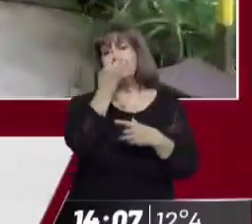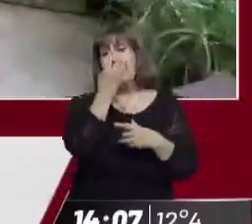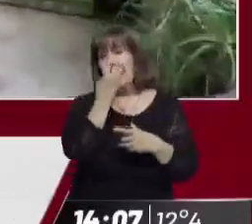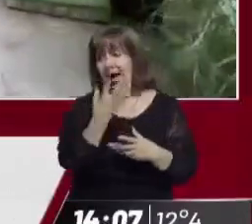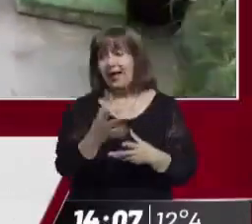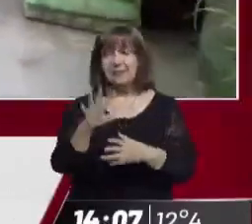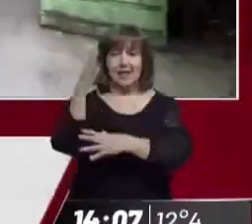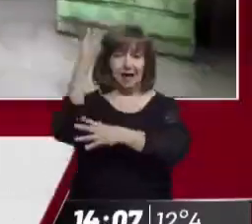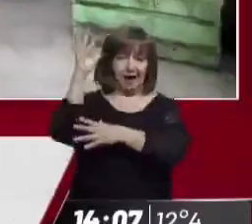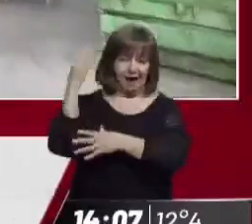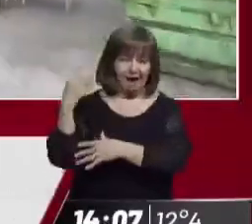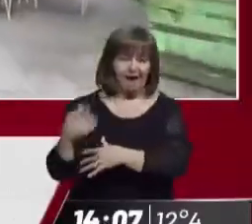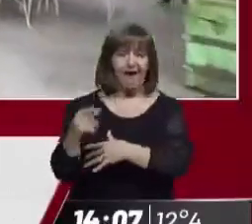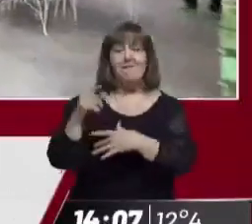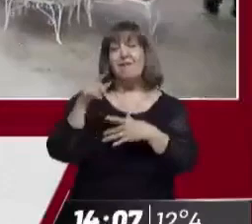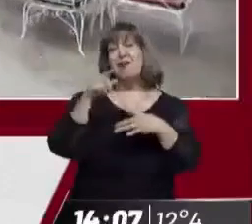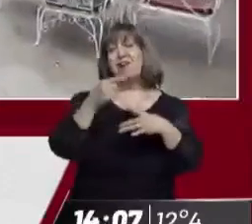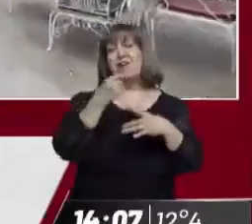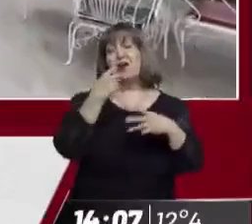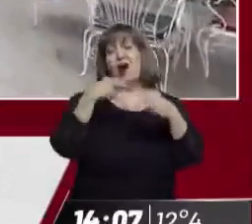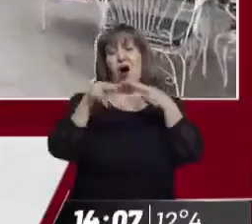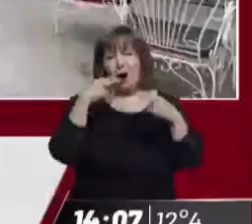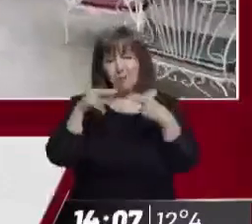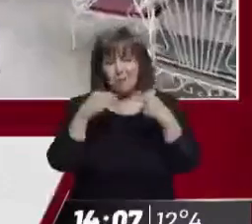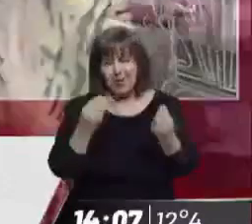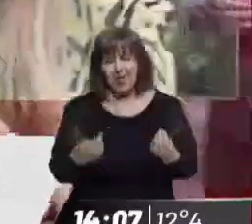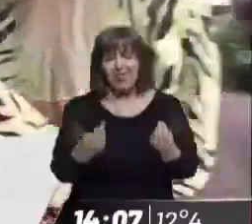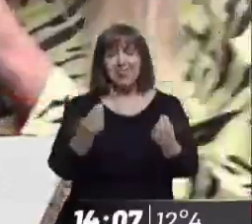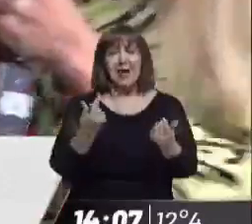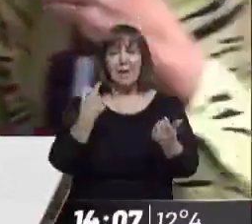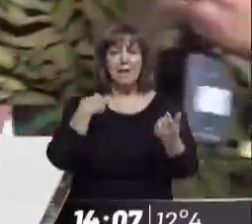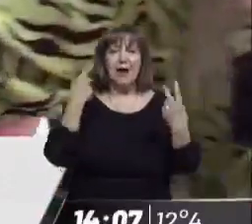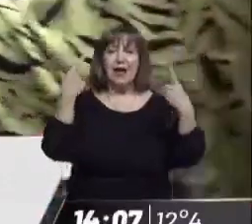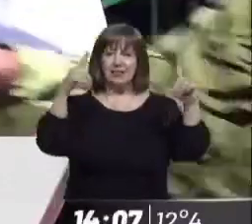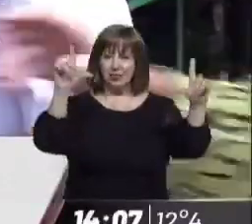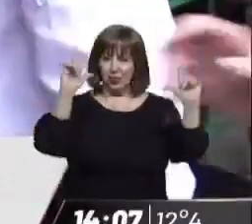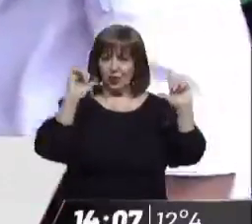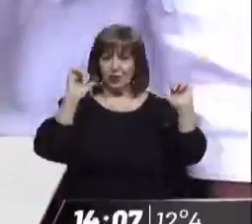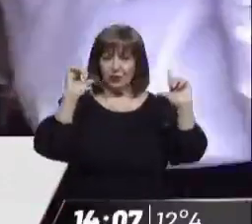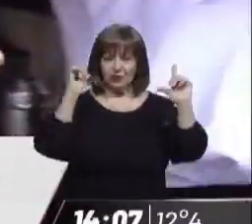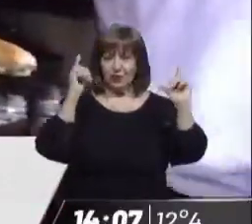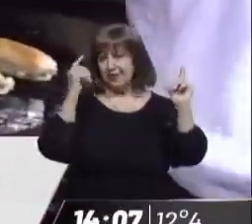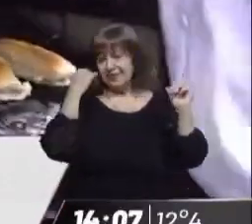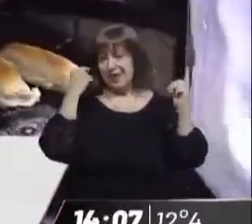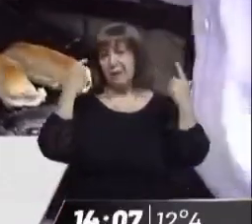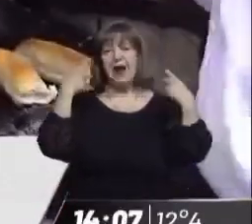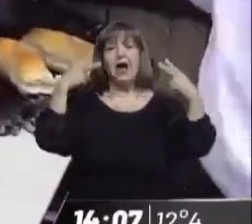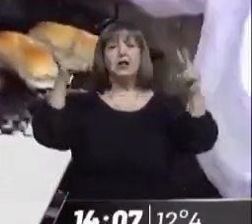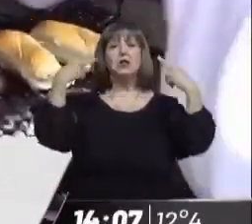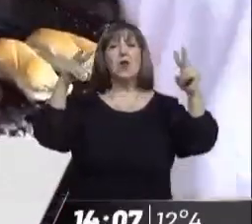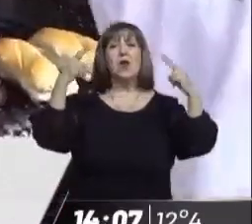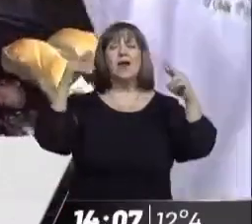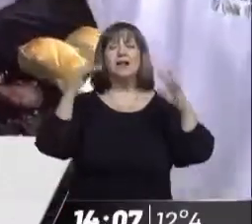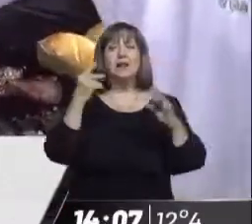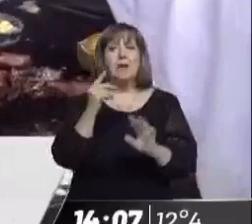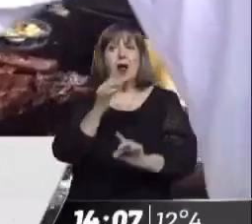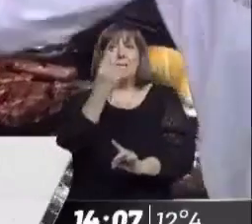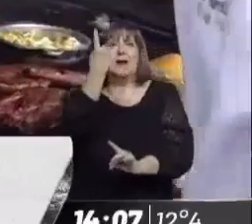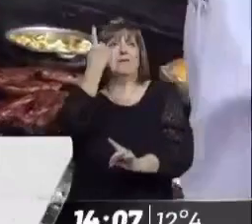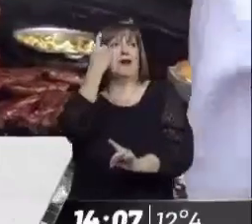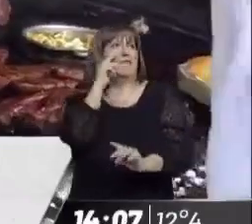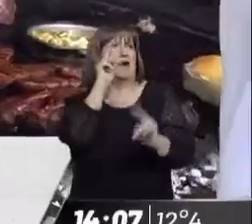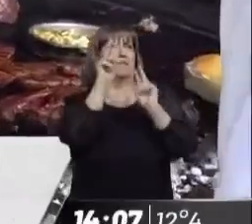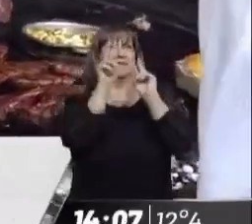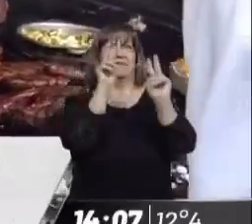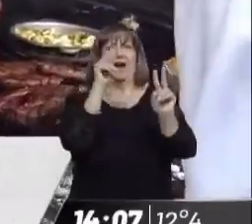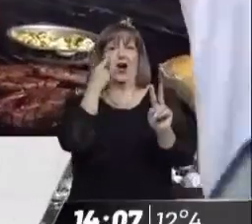lugar él es el protagonista. Miren, chicos, por ahí. A ver. Lucas les va a mostrar. Vos ya estás abriendo el paraguas,